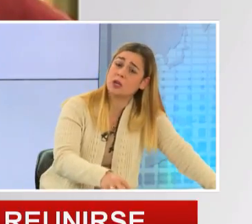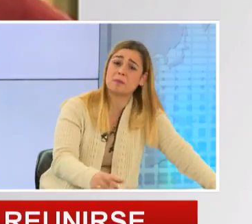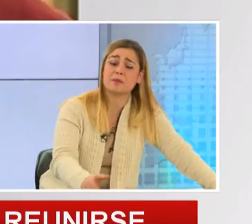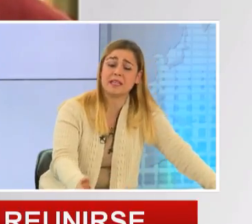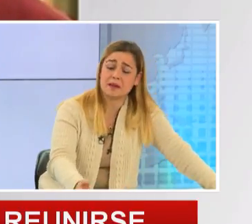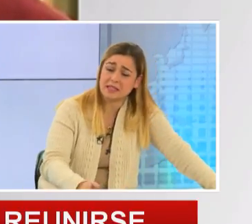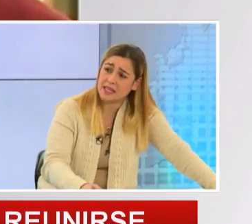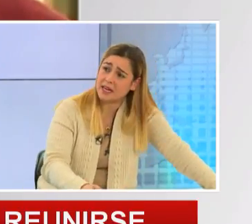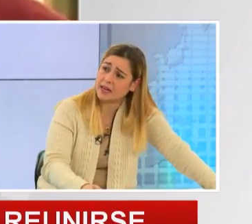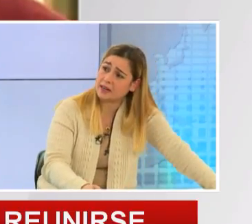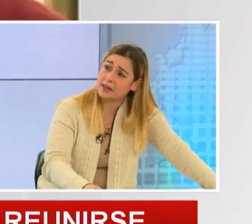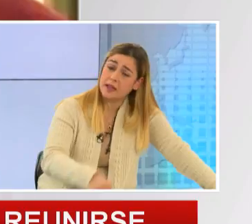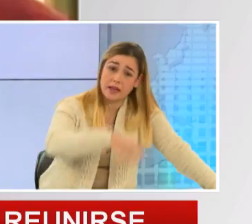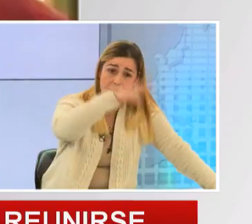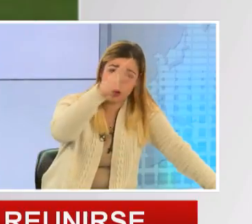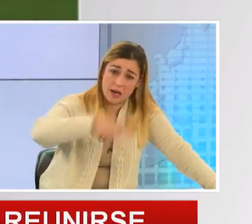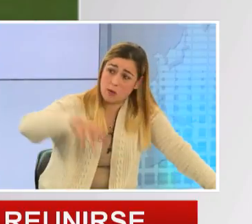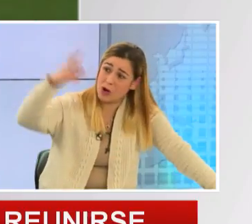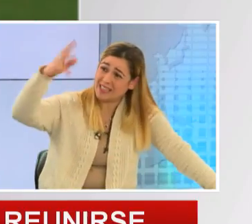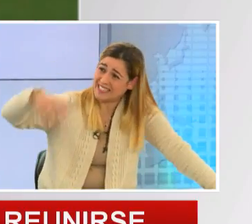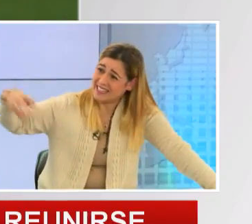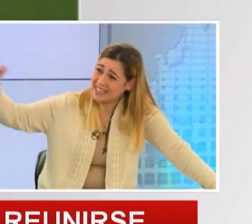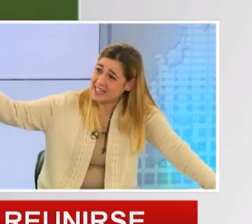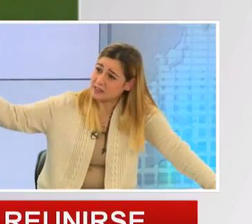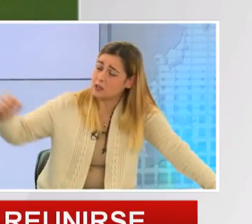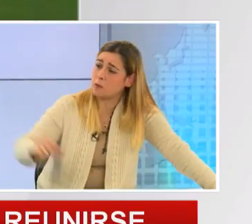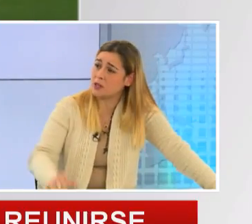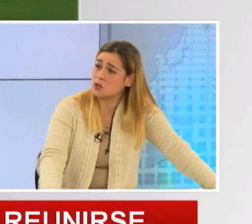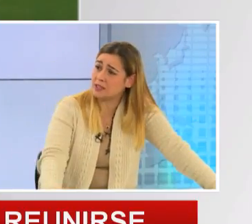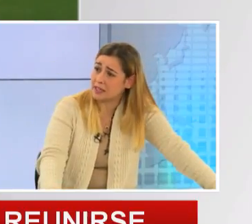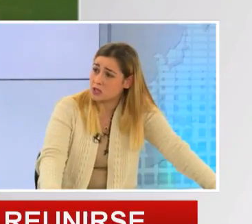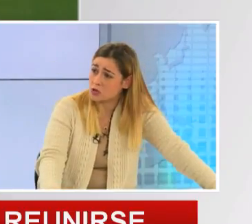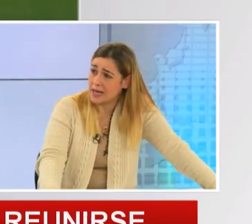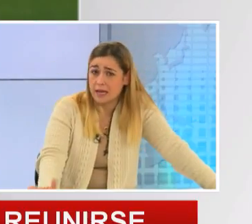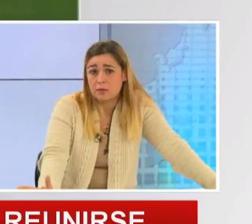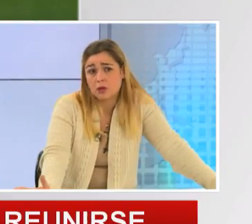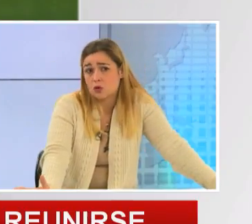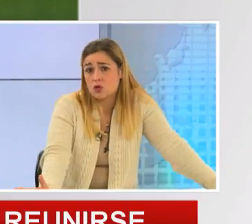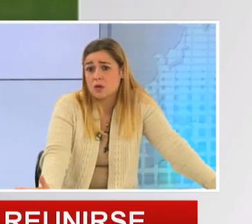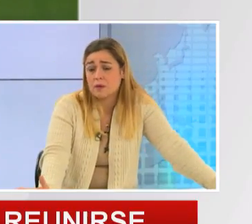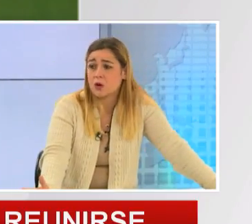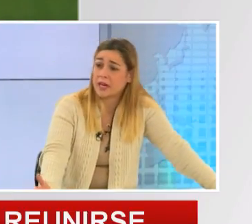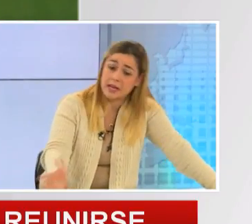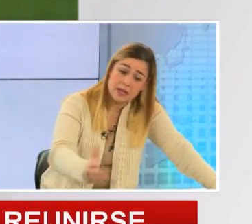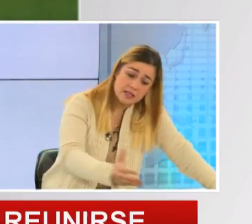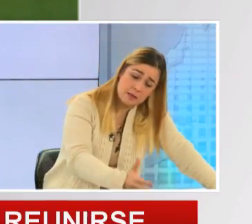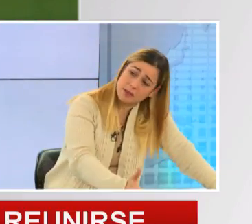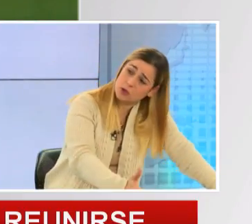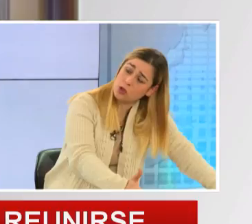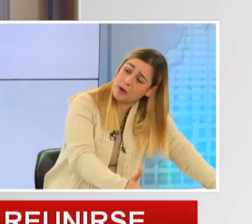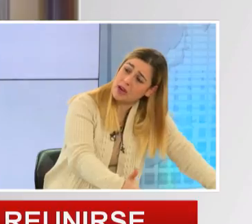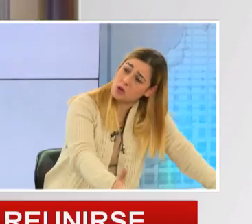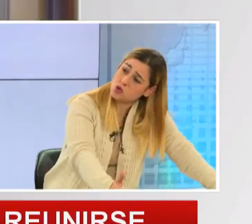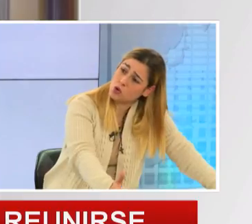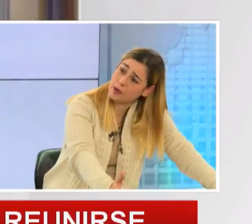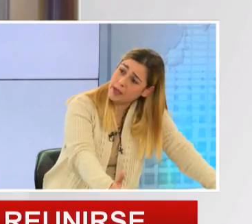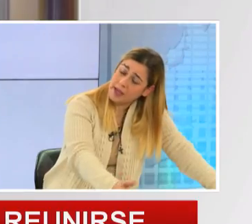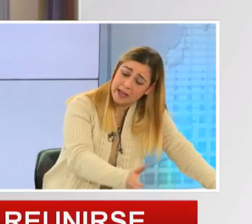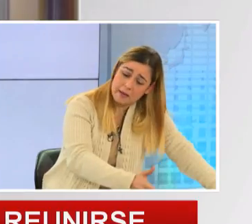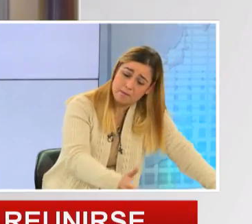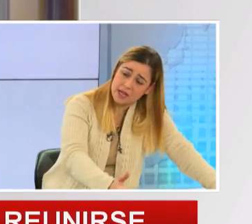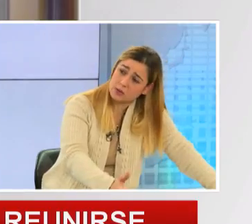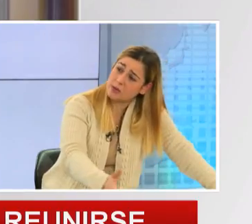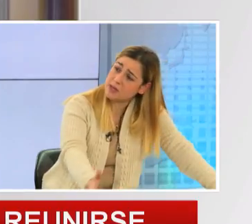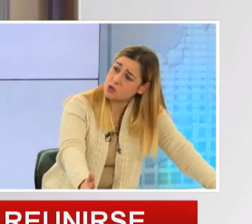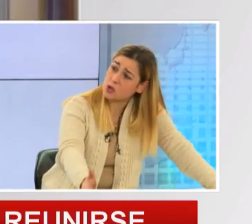petróleo que permitiera mitigar la volatilidad de los precios internacionales, porque todos sabemos que si el petróleo baja o sube,